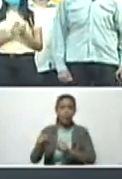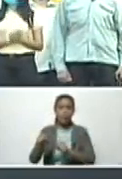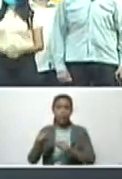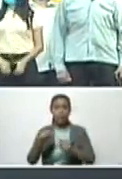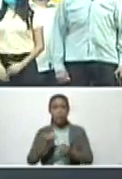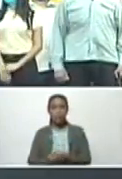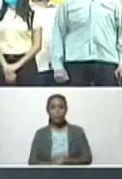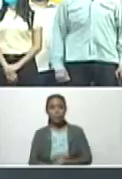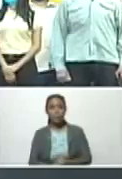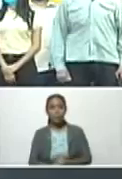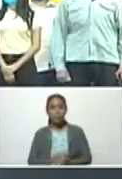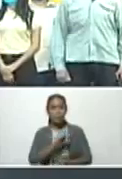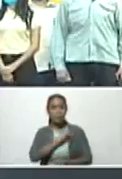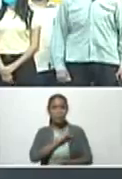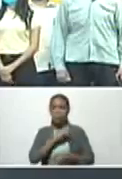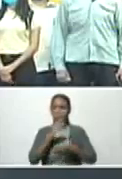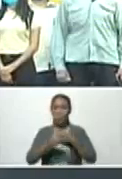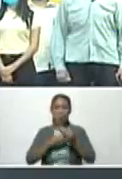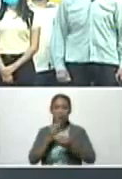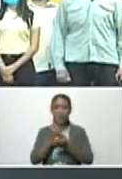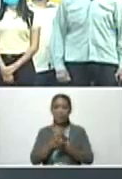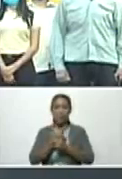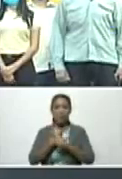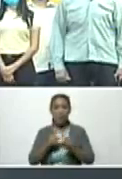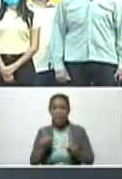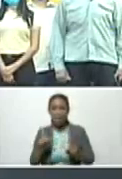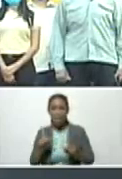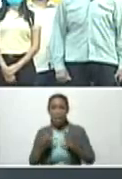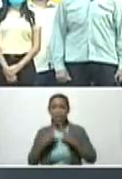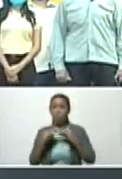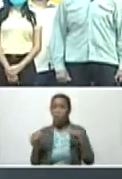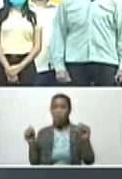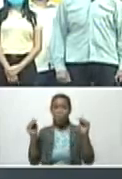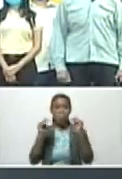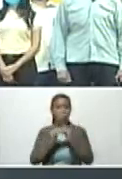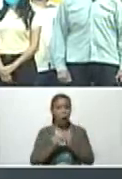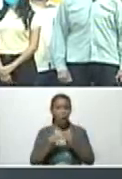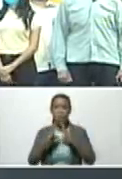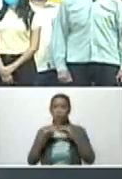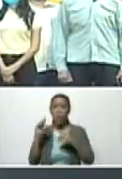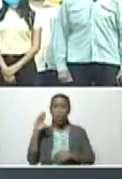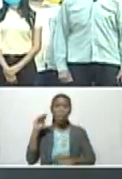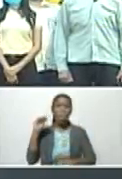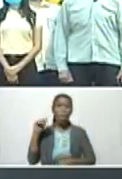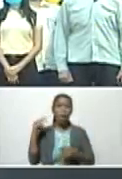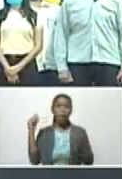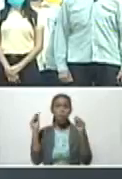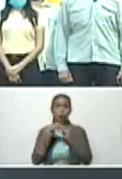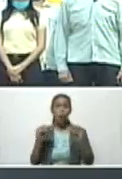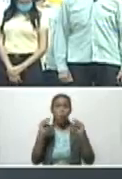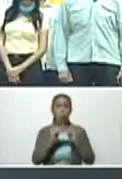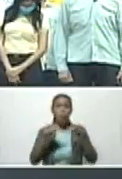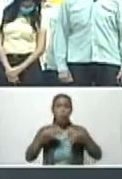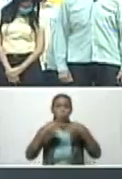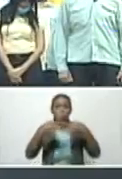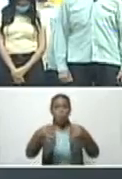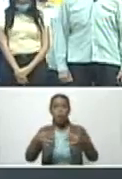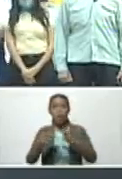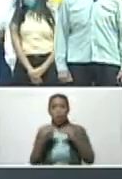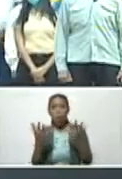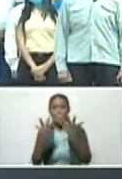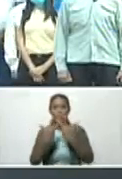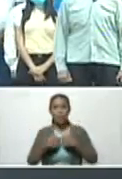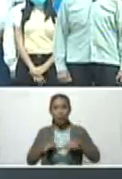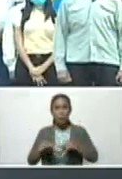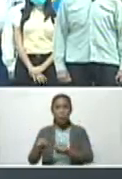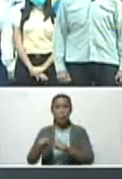ni izquierda cobarde. No hago diferencia, son todos igualitos, todos dicen lo mismo. Y todos administran el